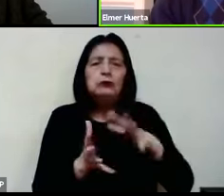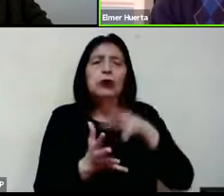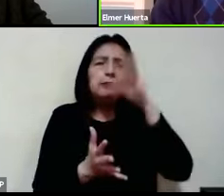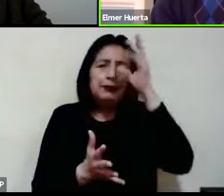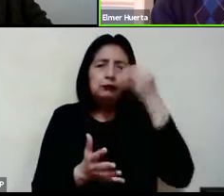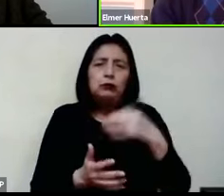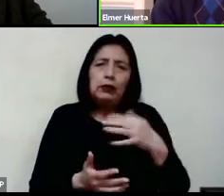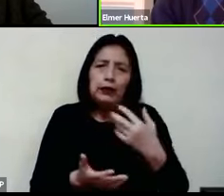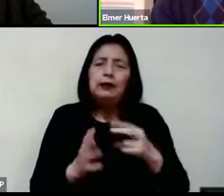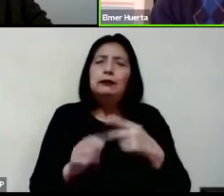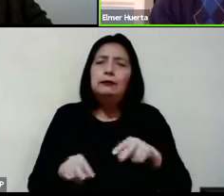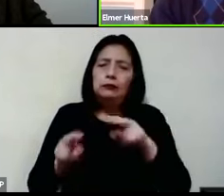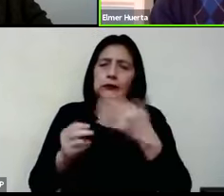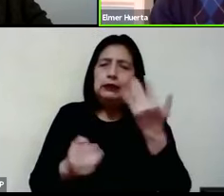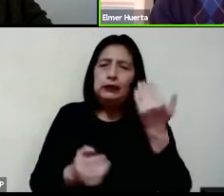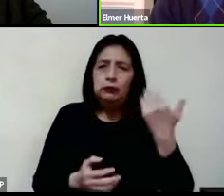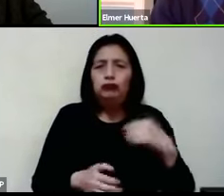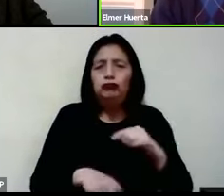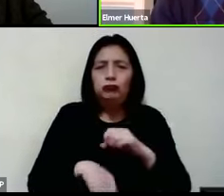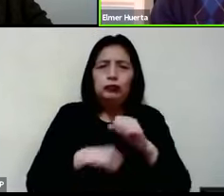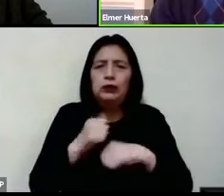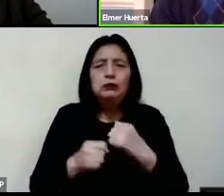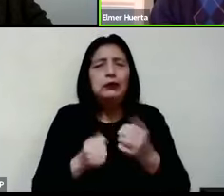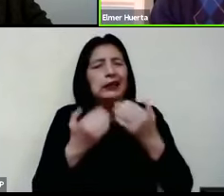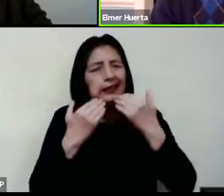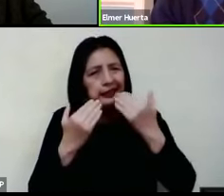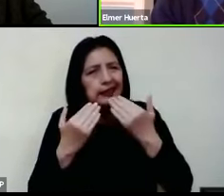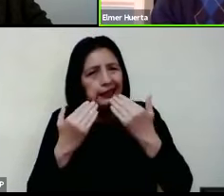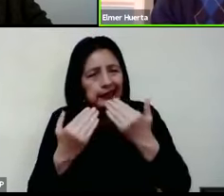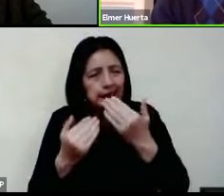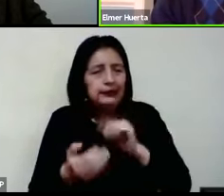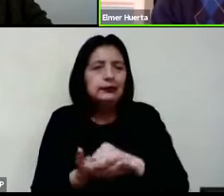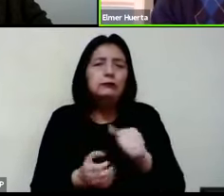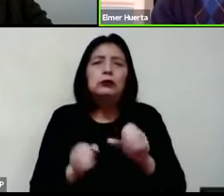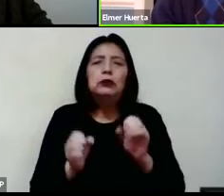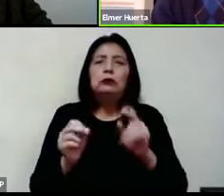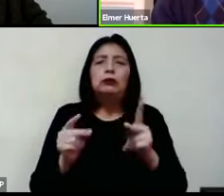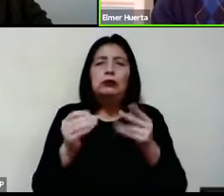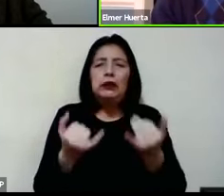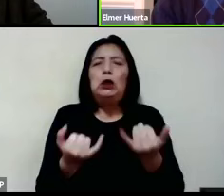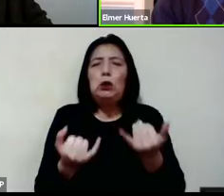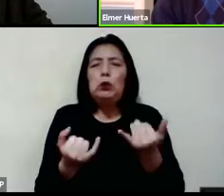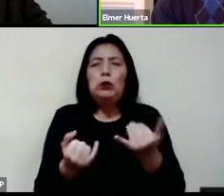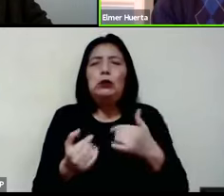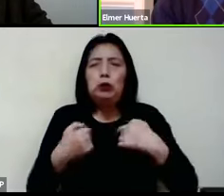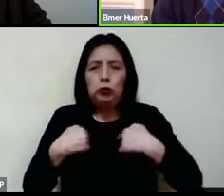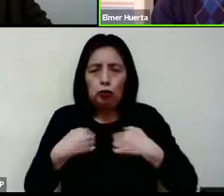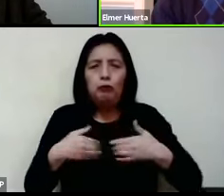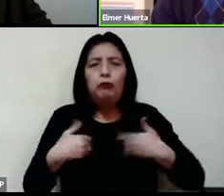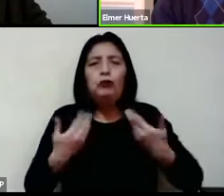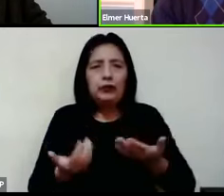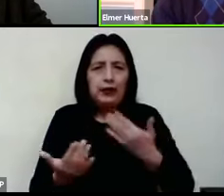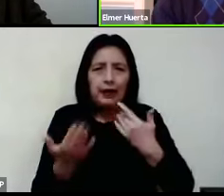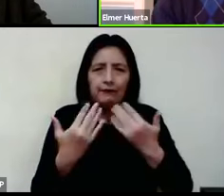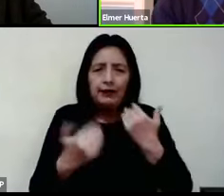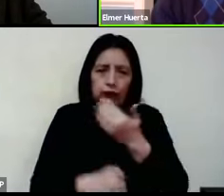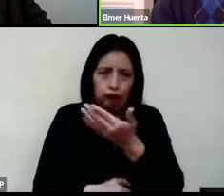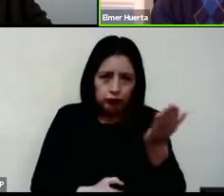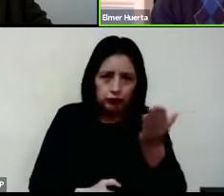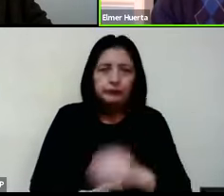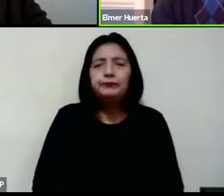valorar mucho en los últimos años. Muchísimas gracias por la oportunidad de poder dirigirme a